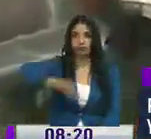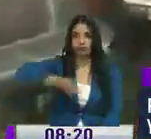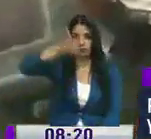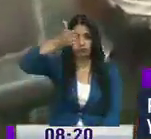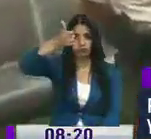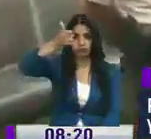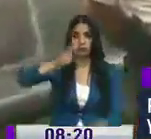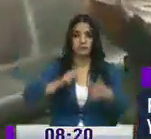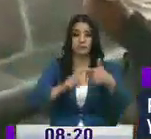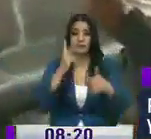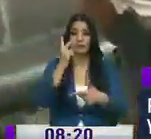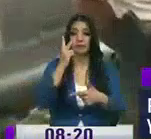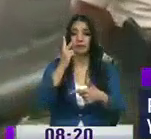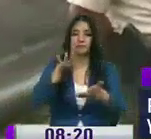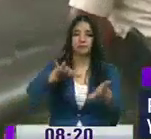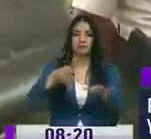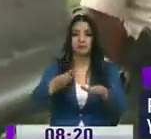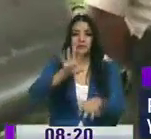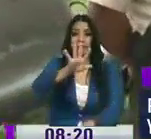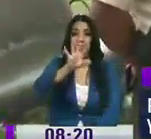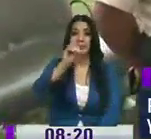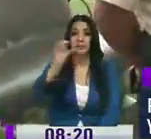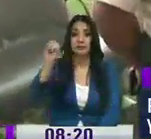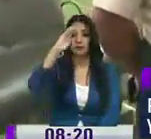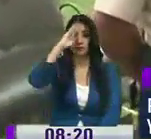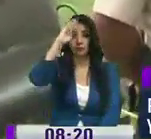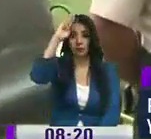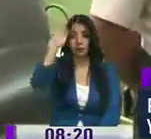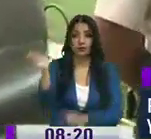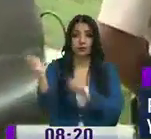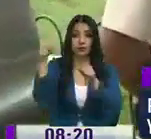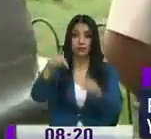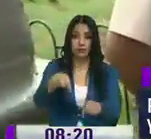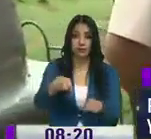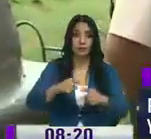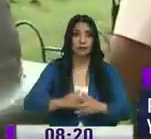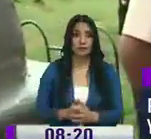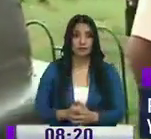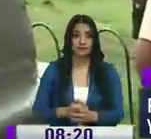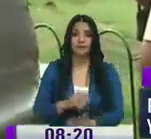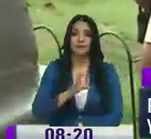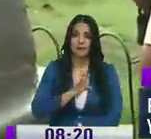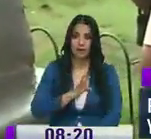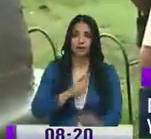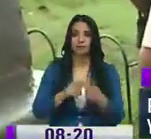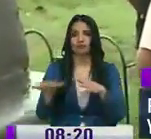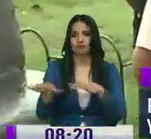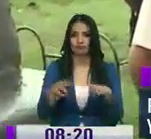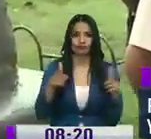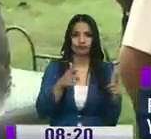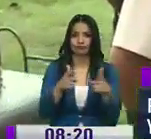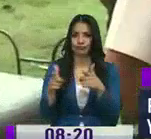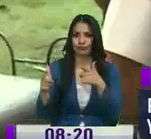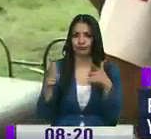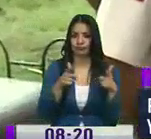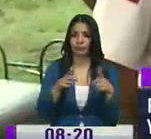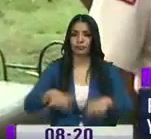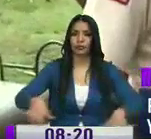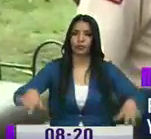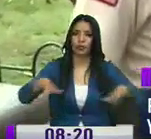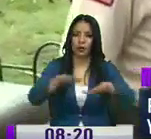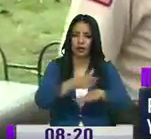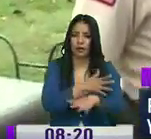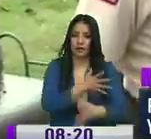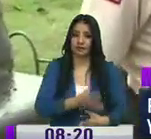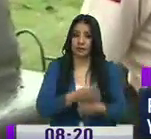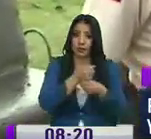superiores, aproximadamente 500 policías, de servidores policiales técnicos operativos en el área preventiva y también